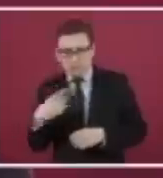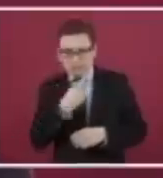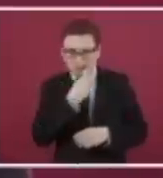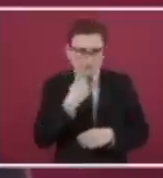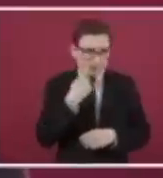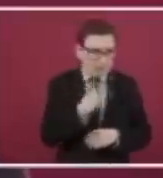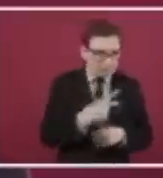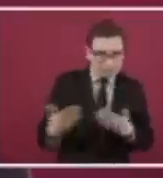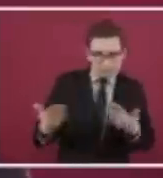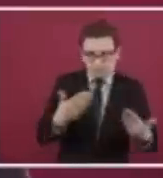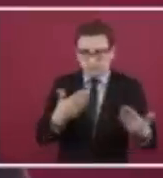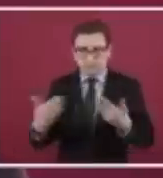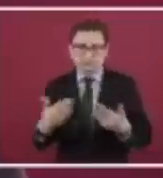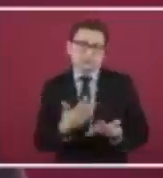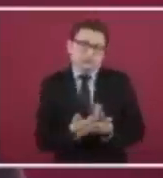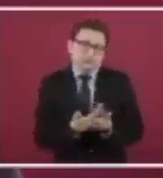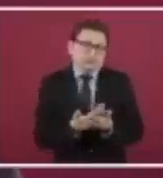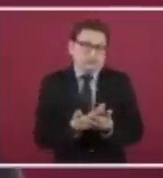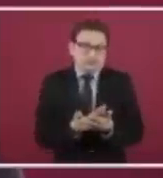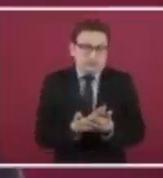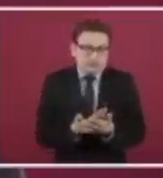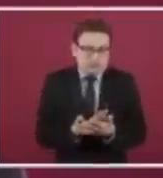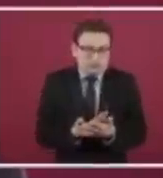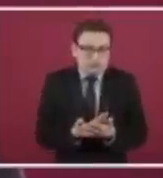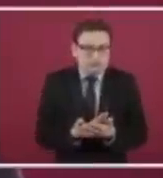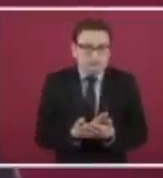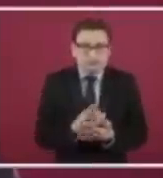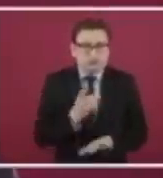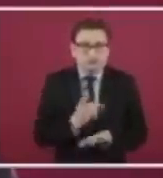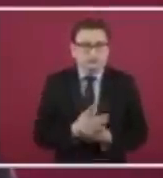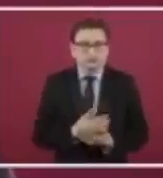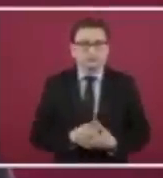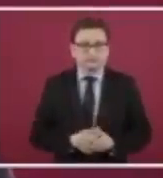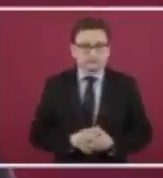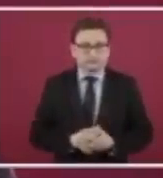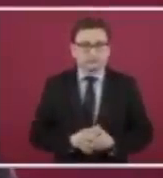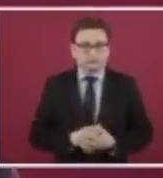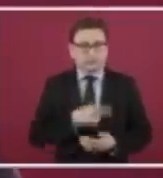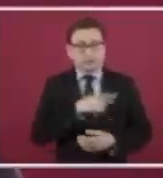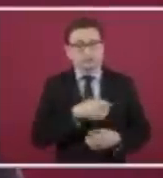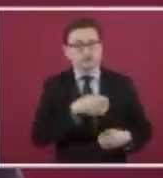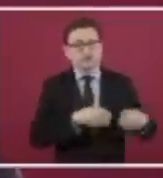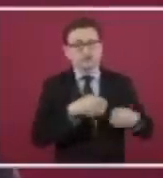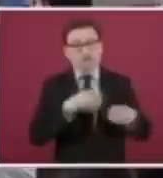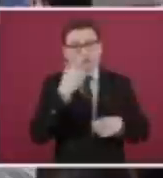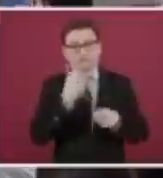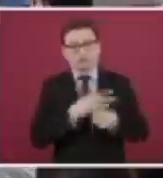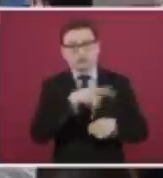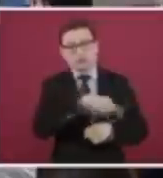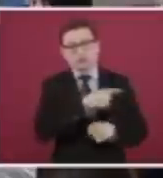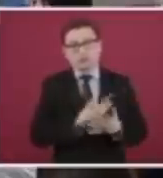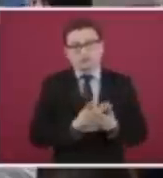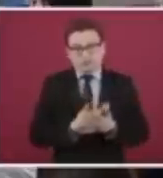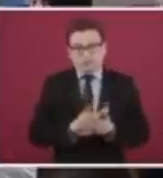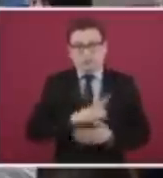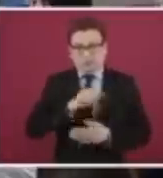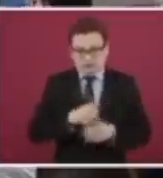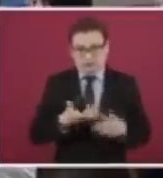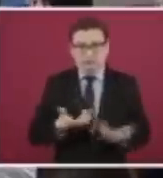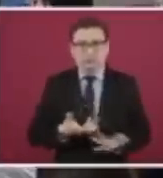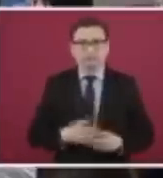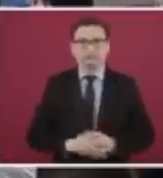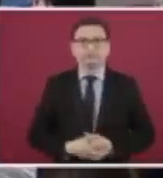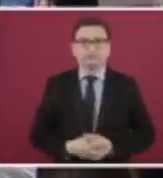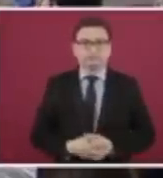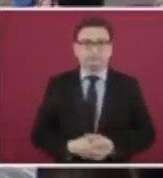el Poder Judicial, esperar lo que resuelva el Poder Judicial y así vamos actuar.